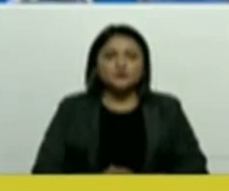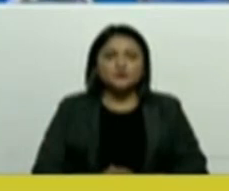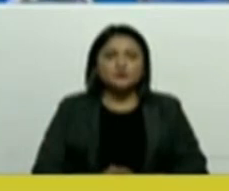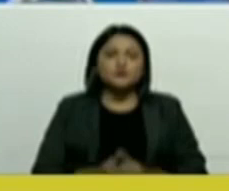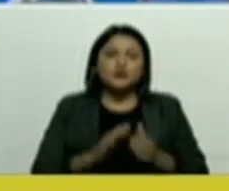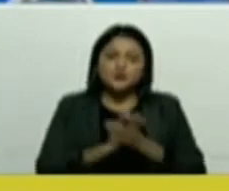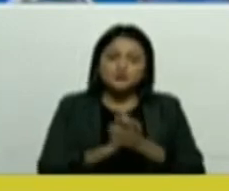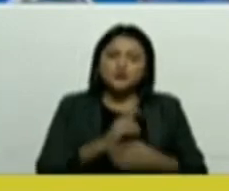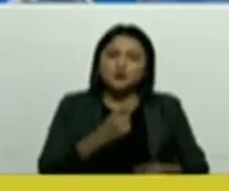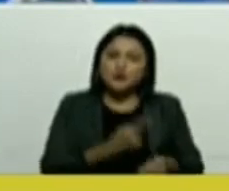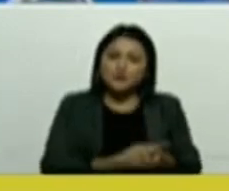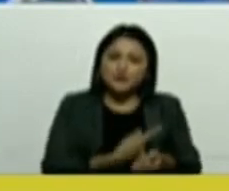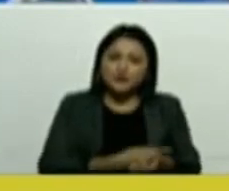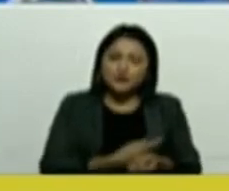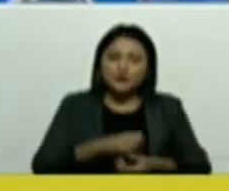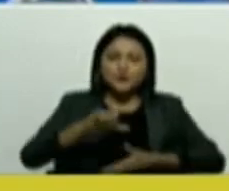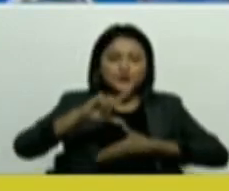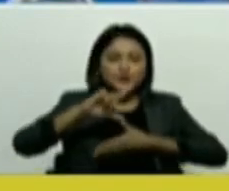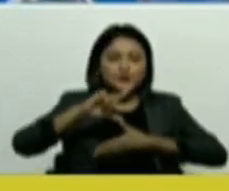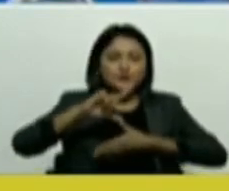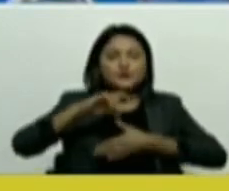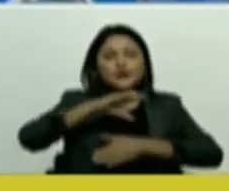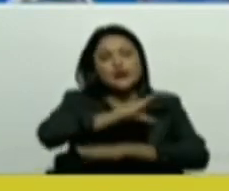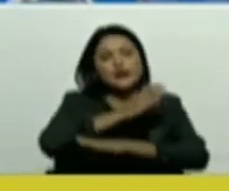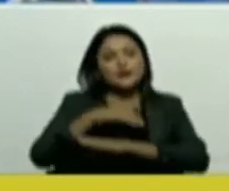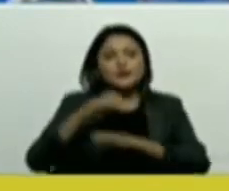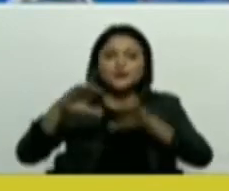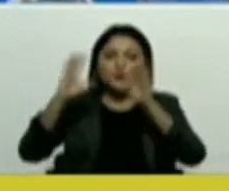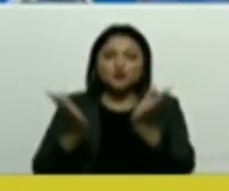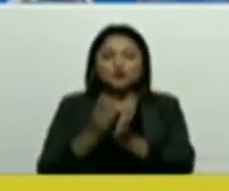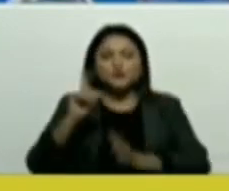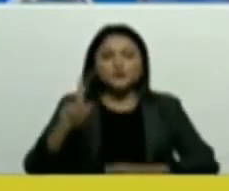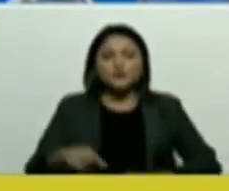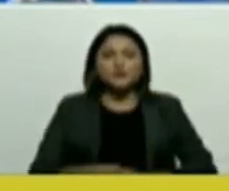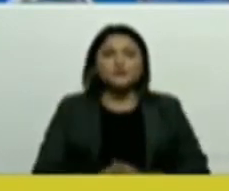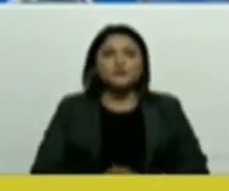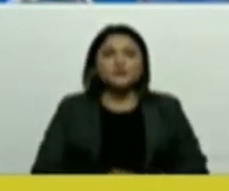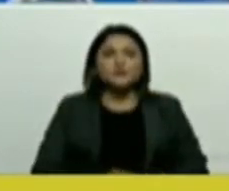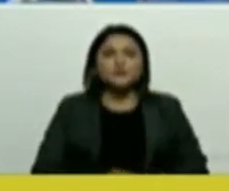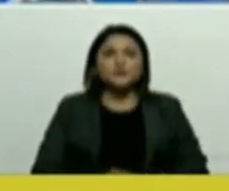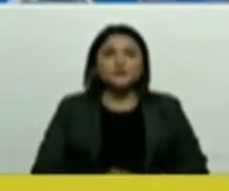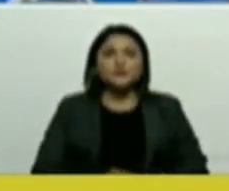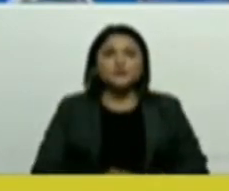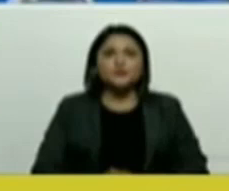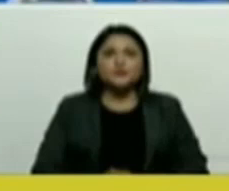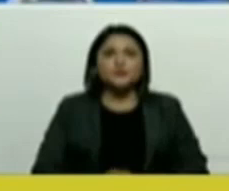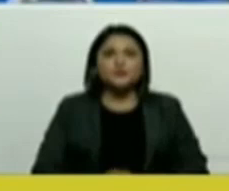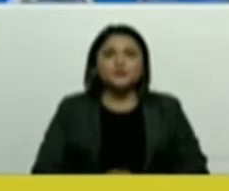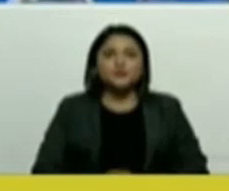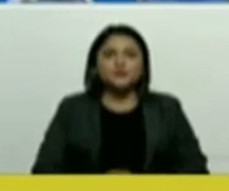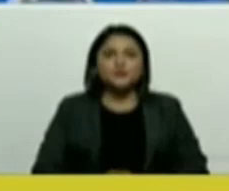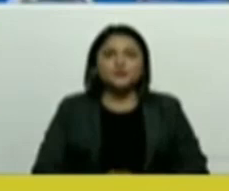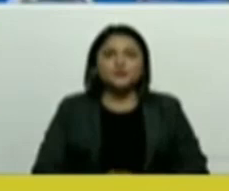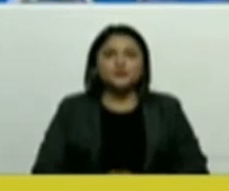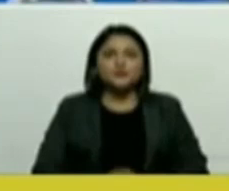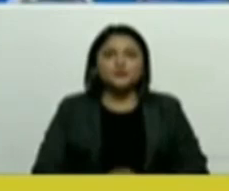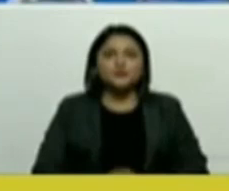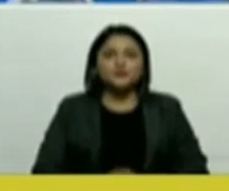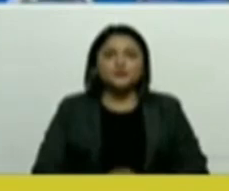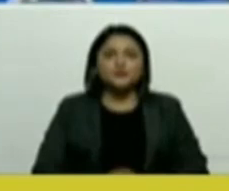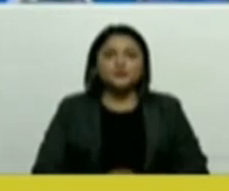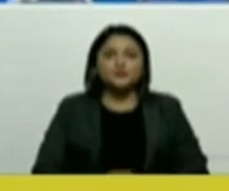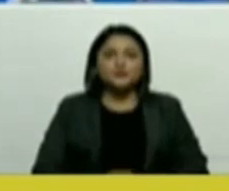the world, mis hermanas, hermanos de América Latina, del Caribe y del mundo, warriors of the